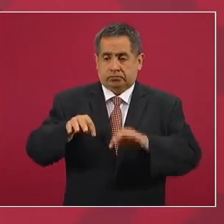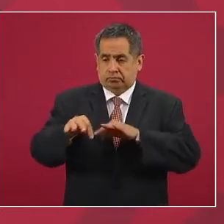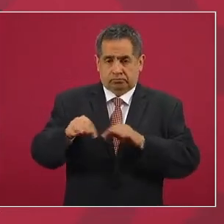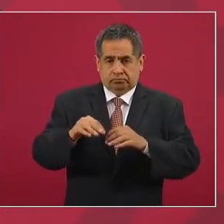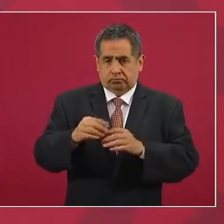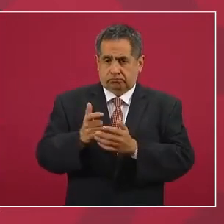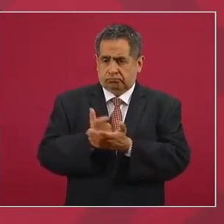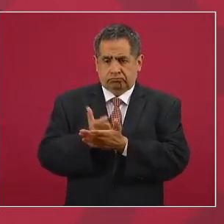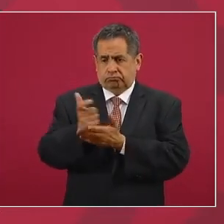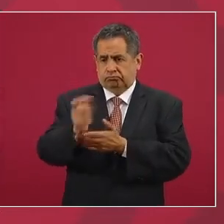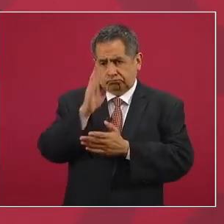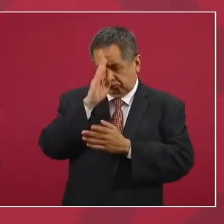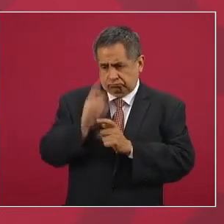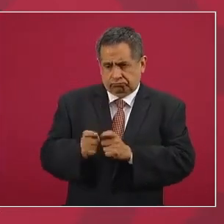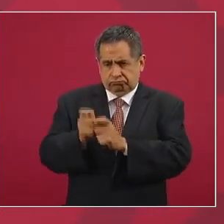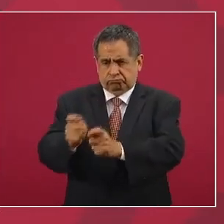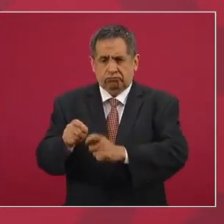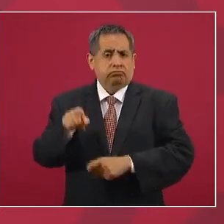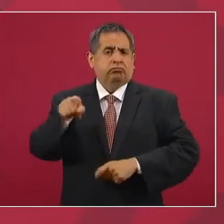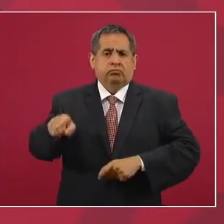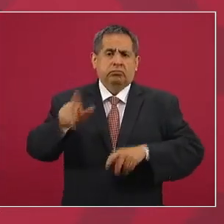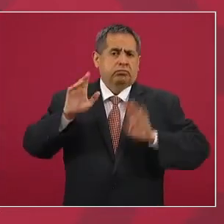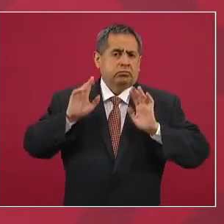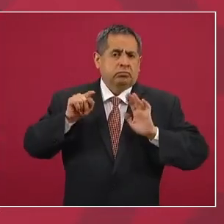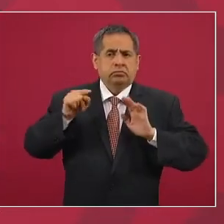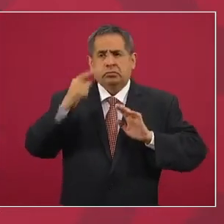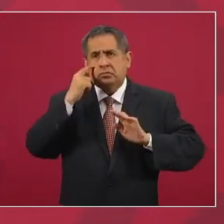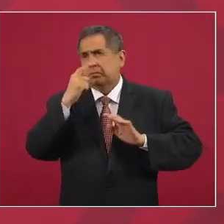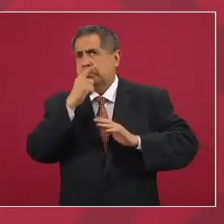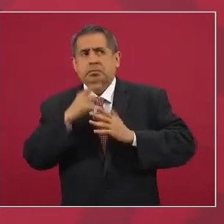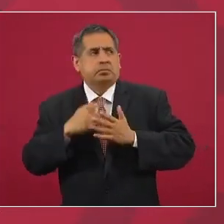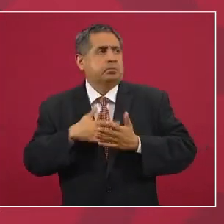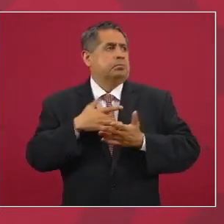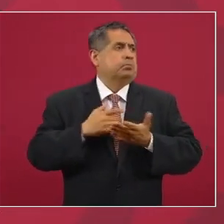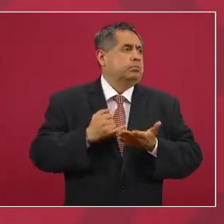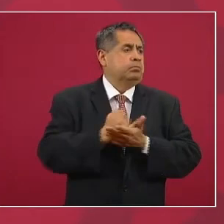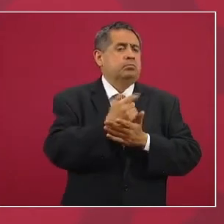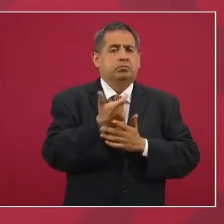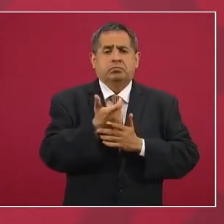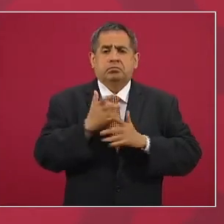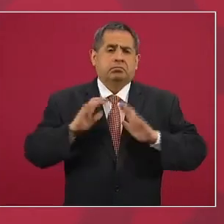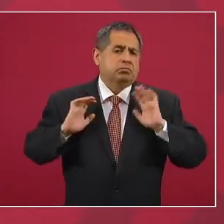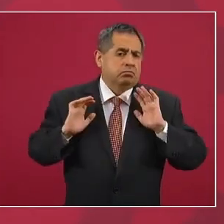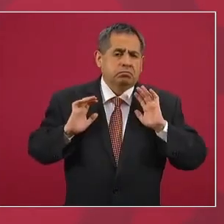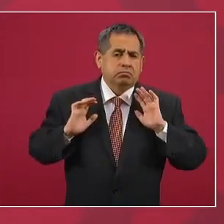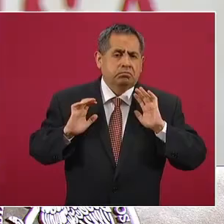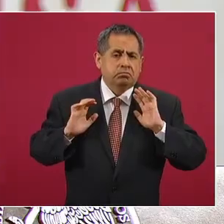dinero y él decida qué va a hacer.